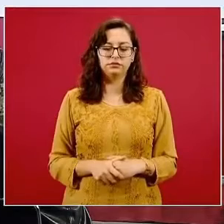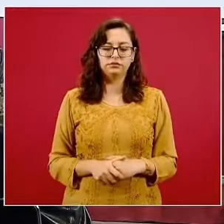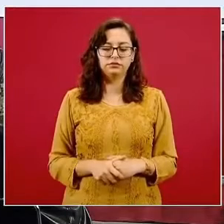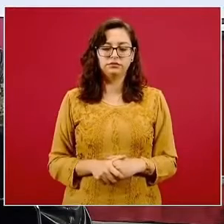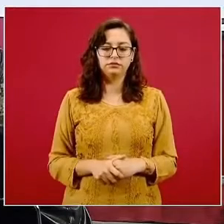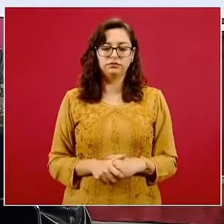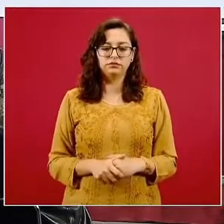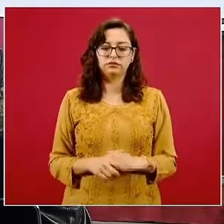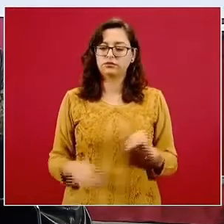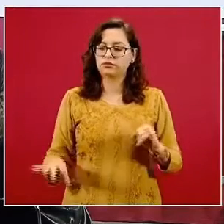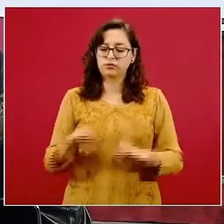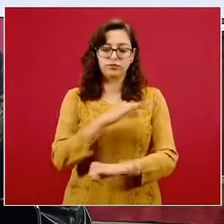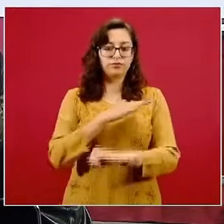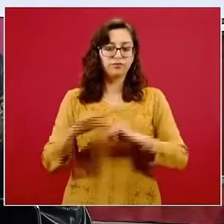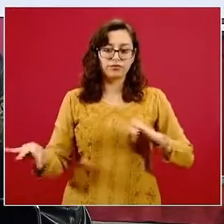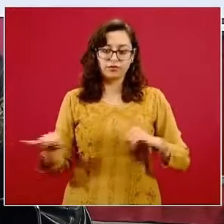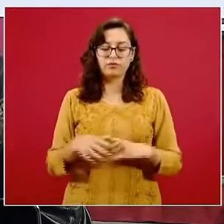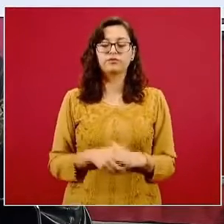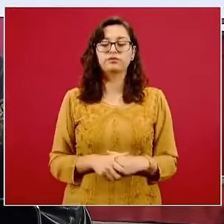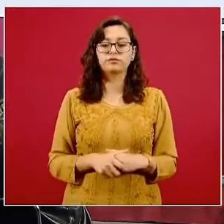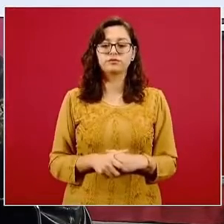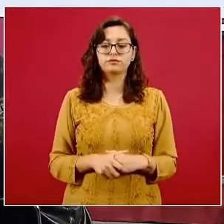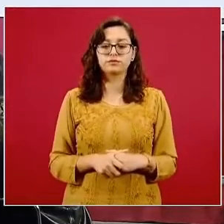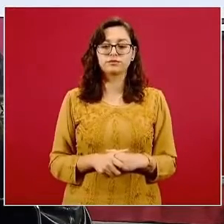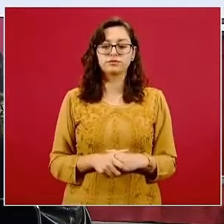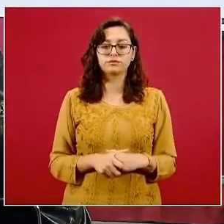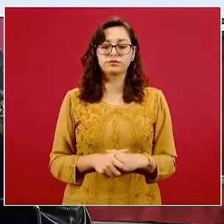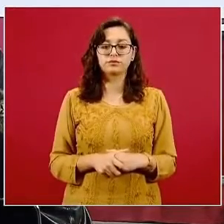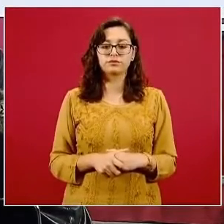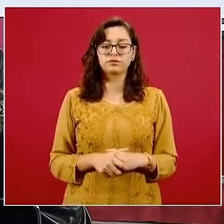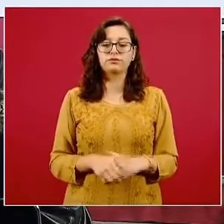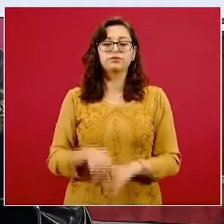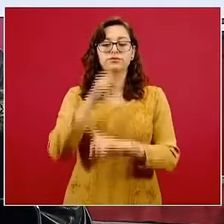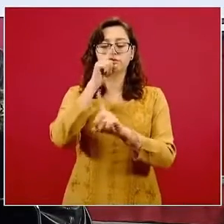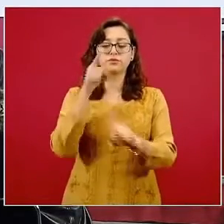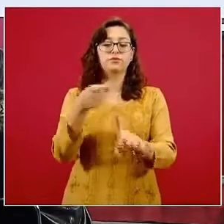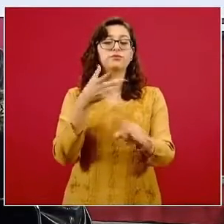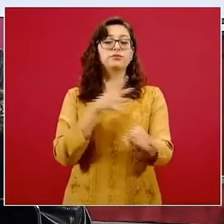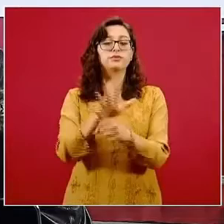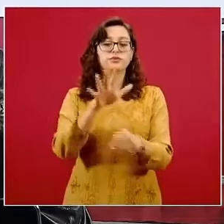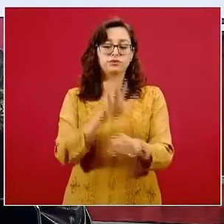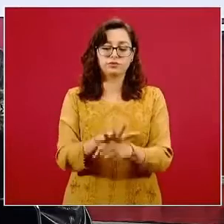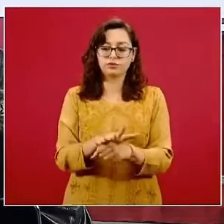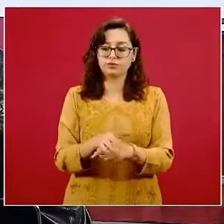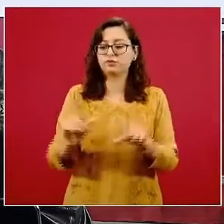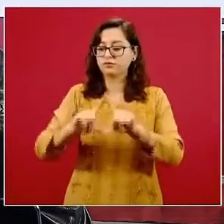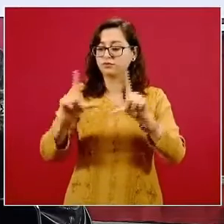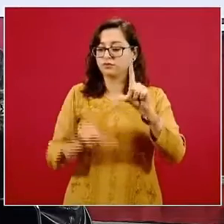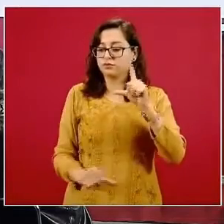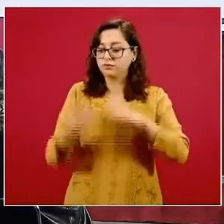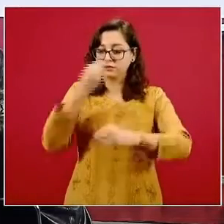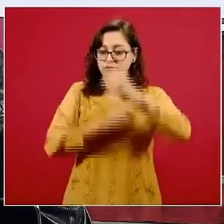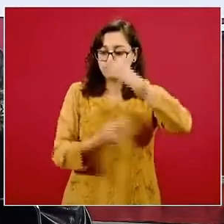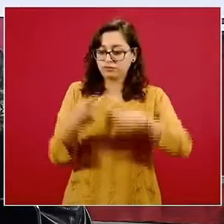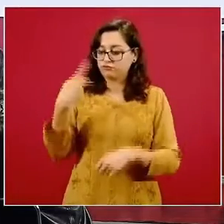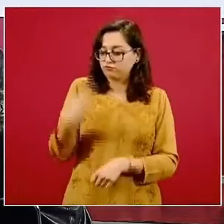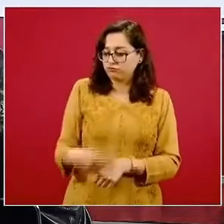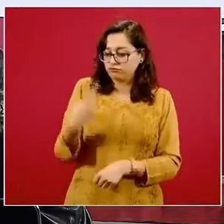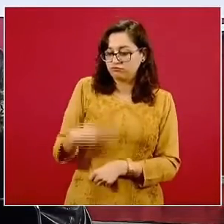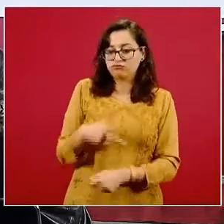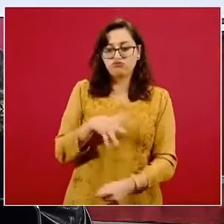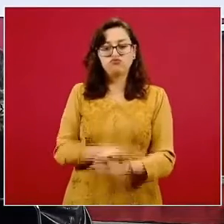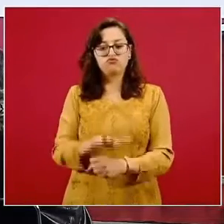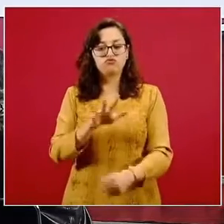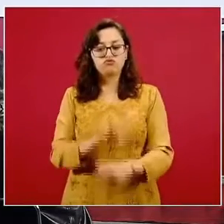simplemente para cerrar, entonces la meta es recuperar esta soberanía alimentaria que en su